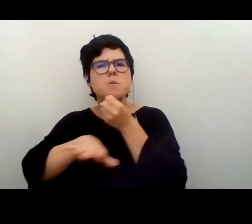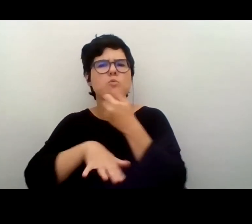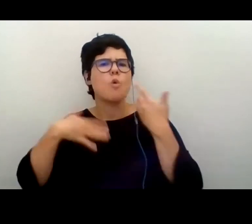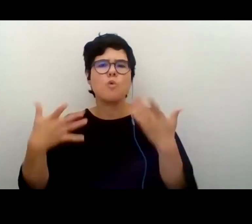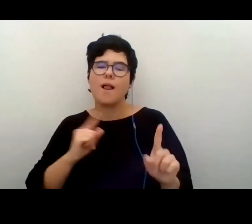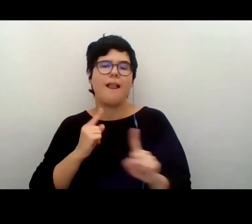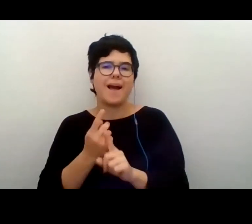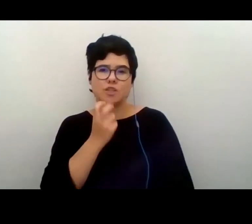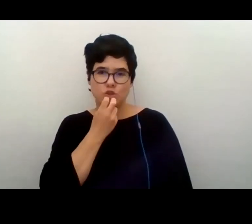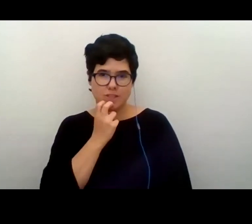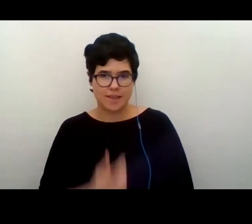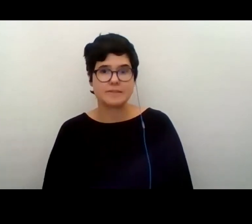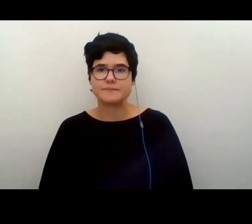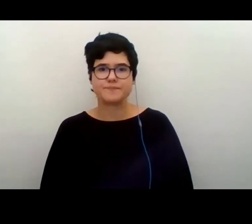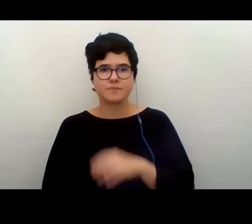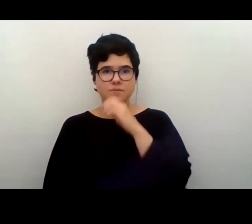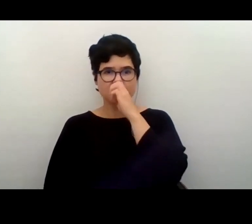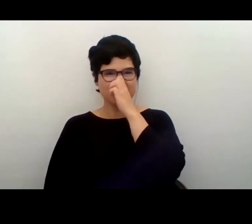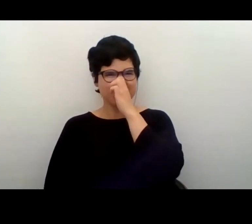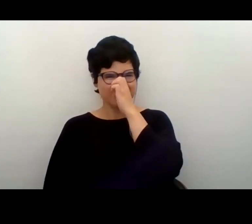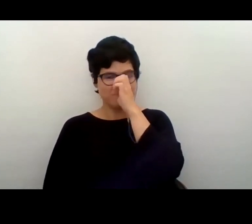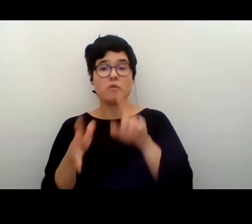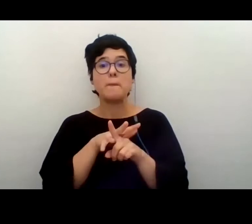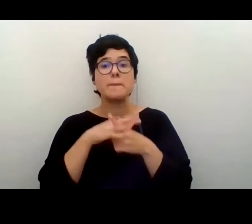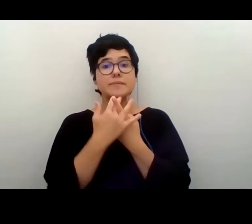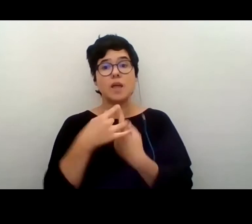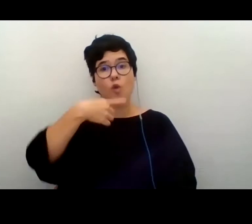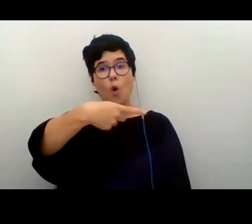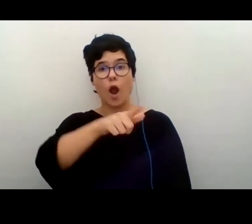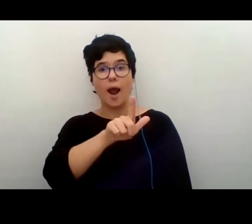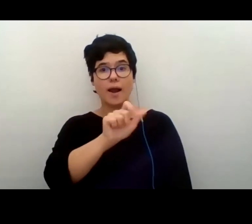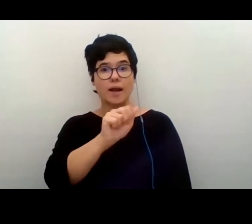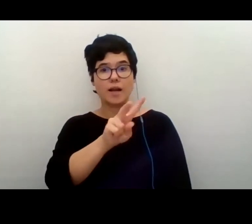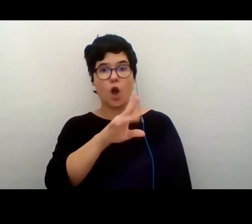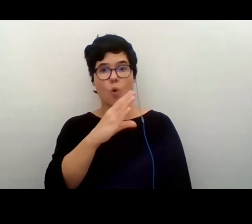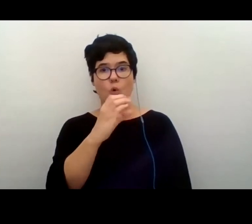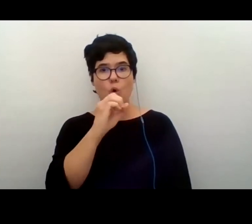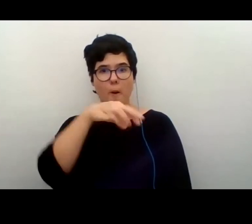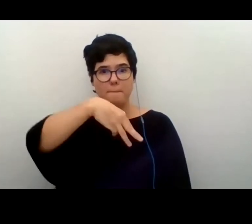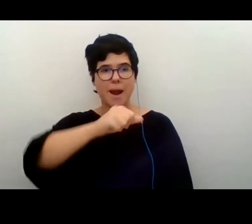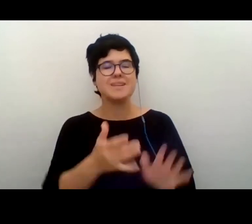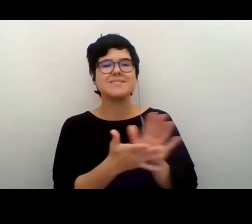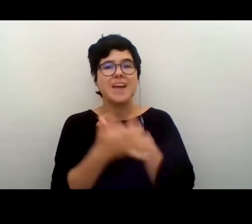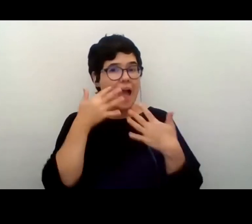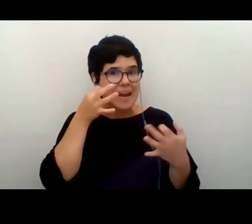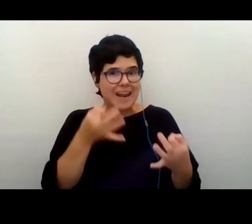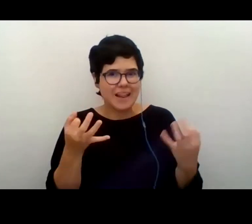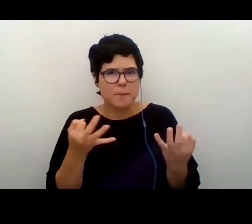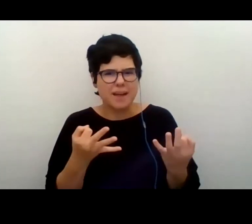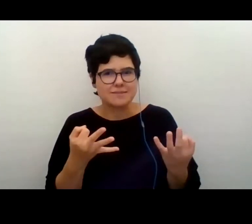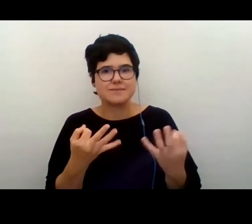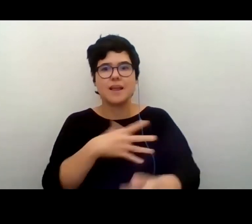En el caso de glaucoma, supongo que sabéis imagino que sabéis que en realidad lo que hay es un aumento de la